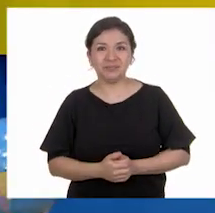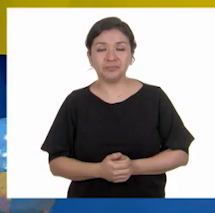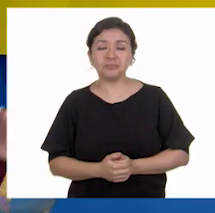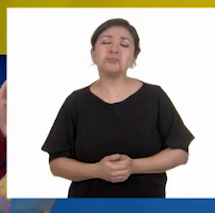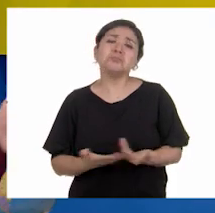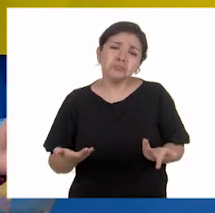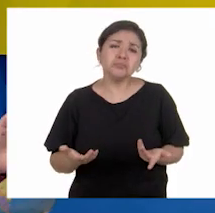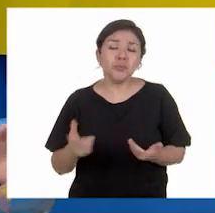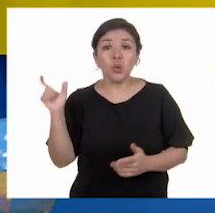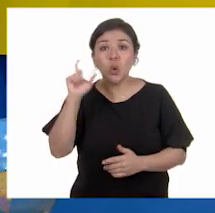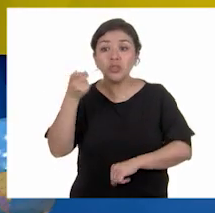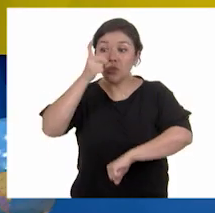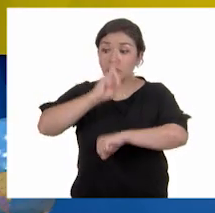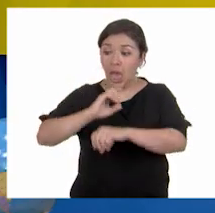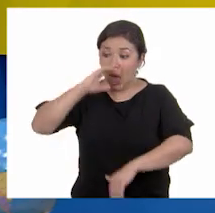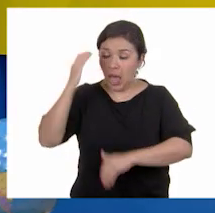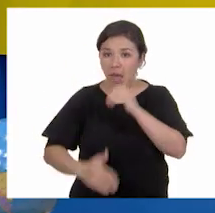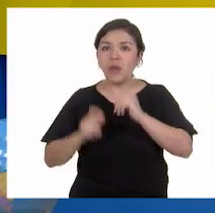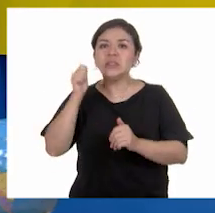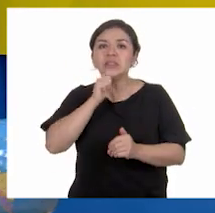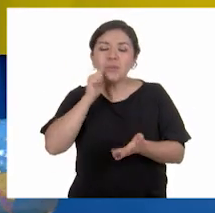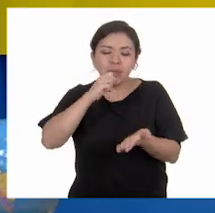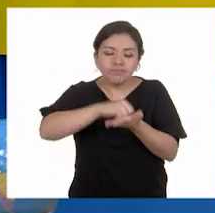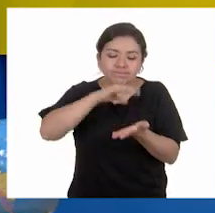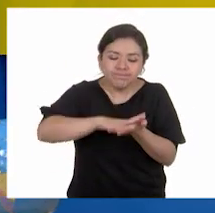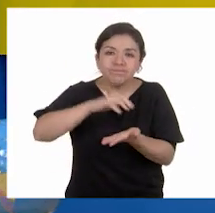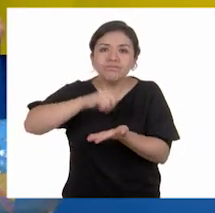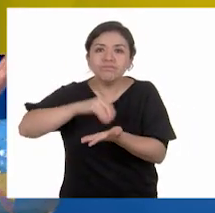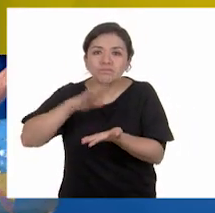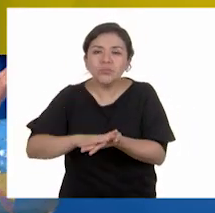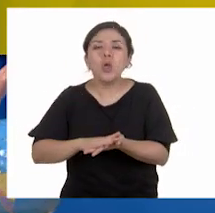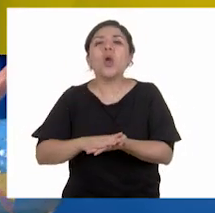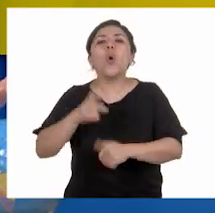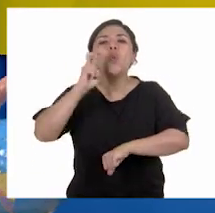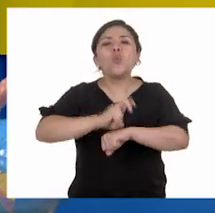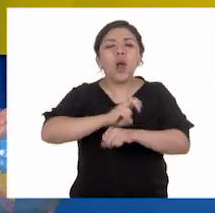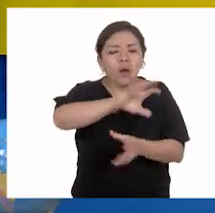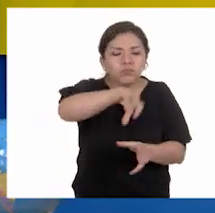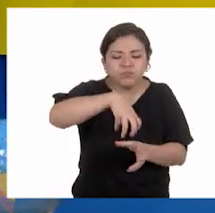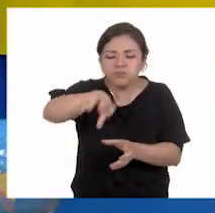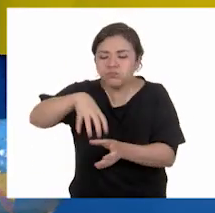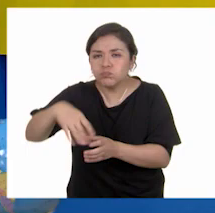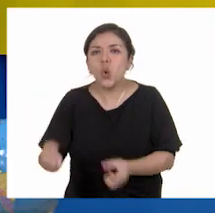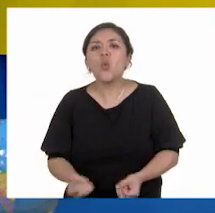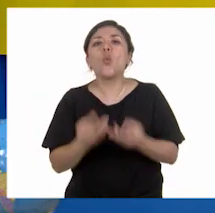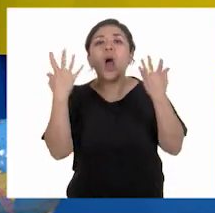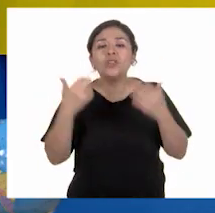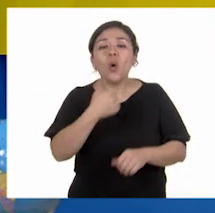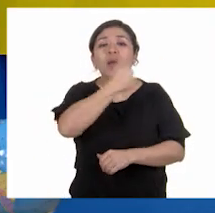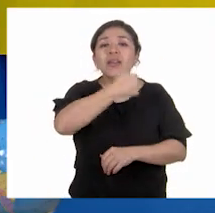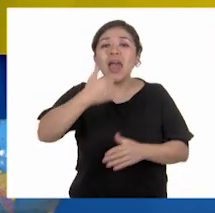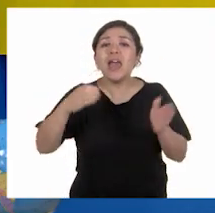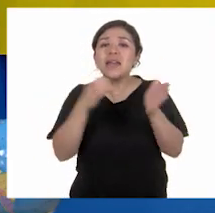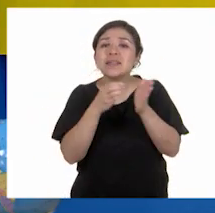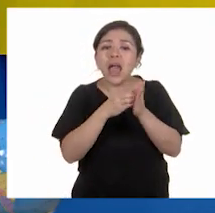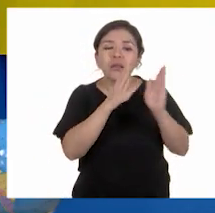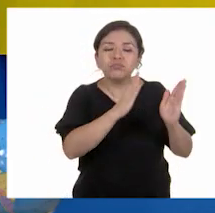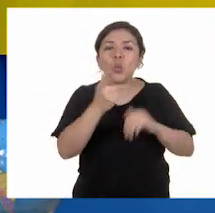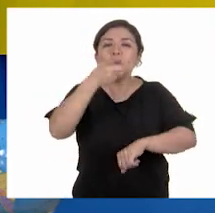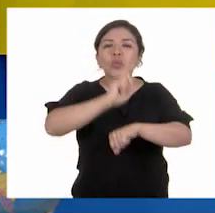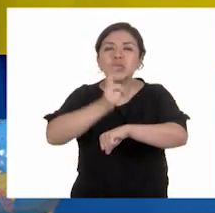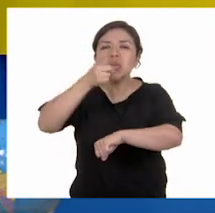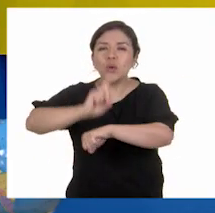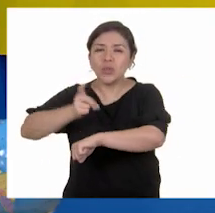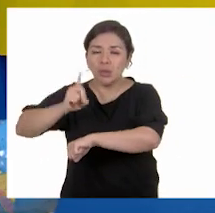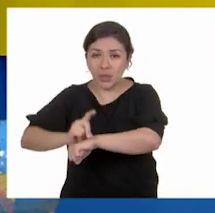Al final del día, registran la información de los huevos recolectados por cada uno de los días,